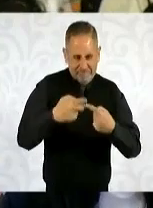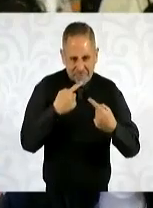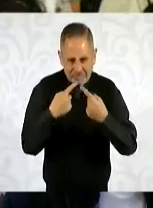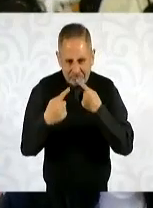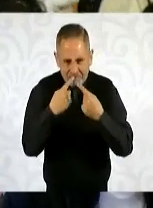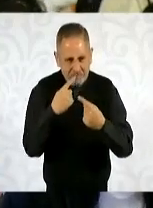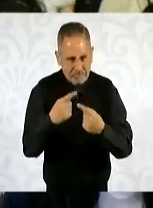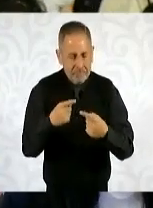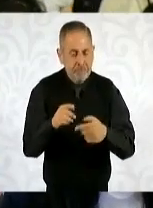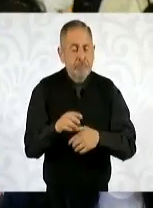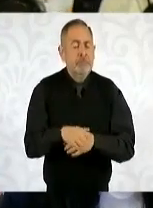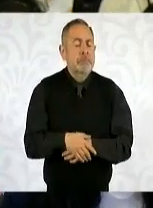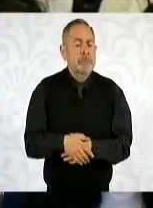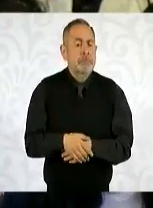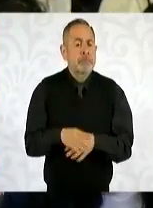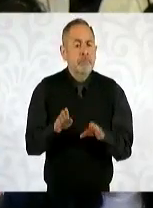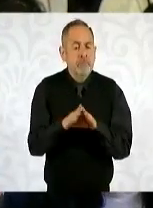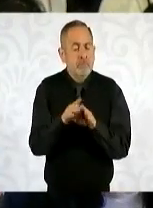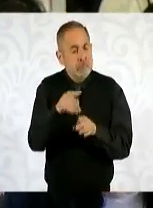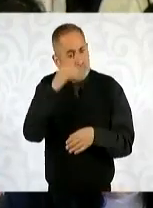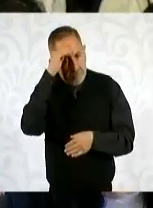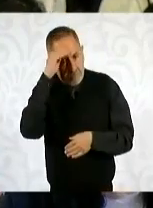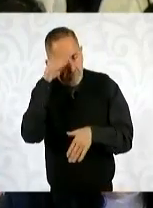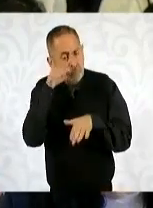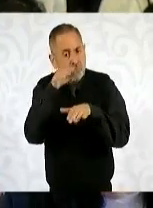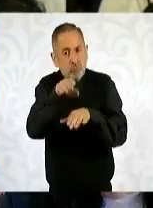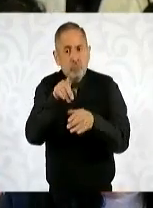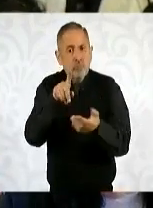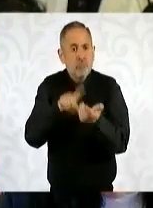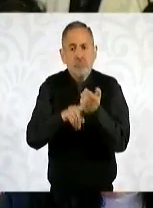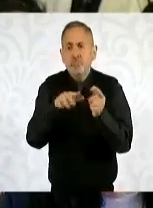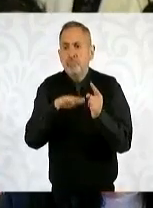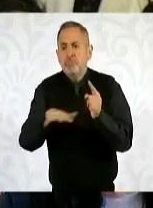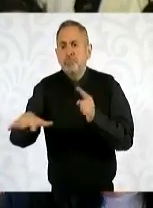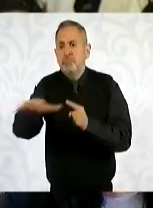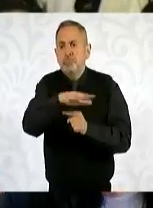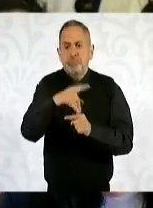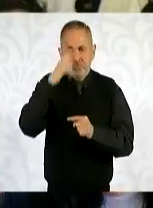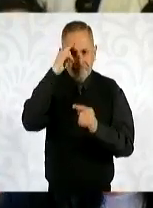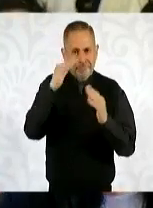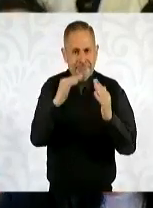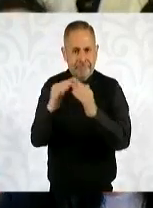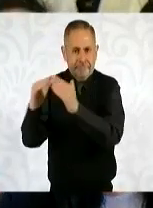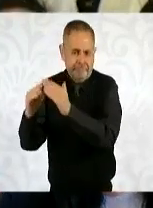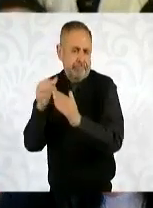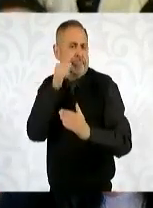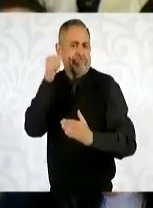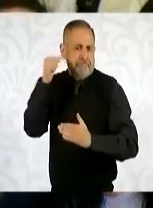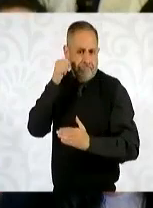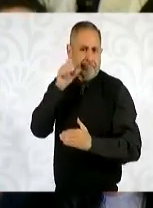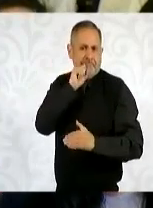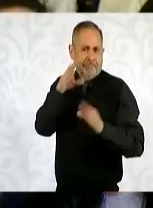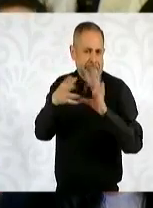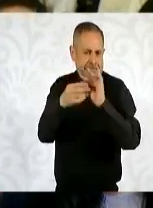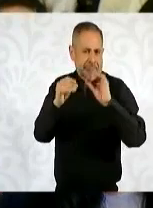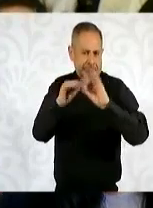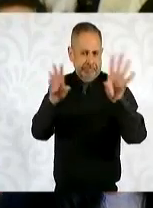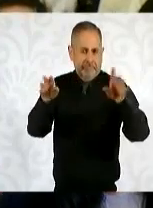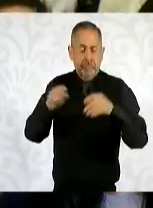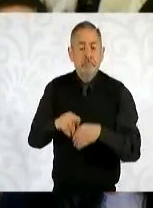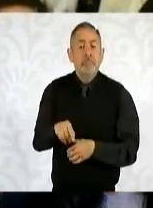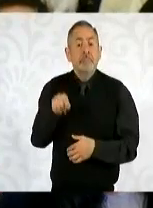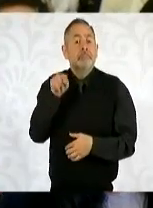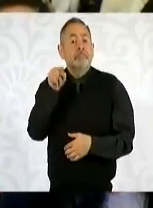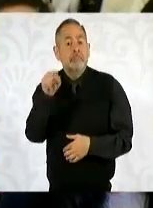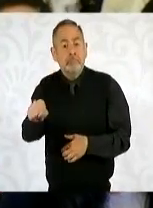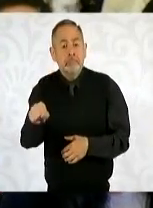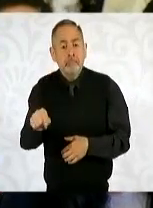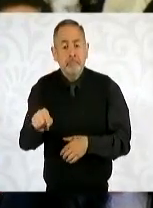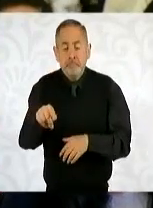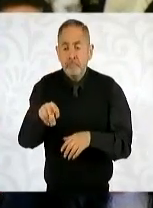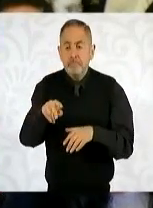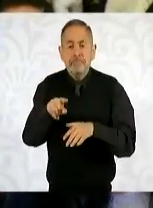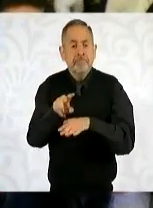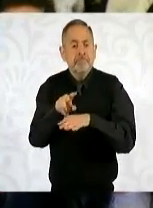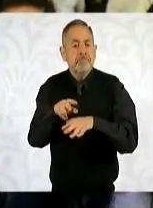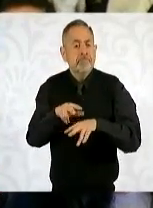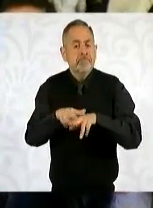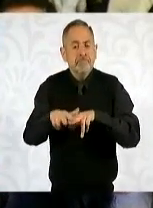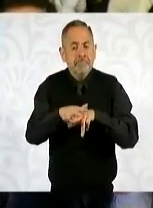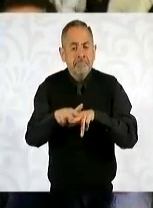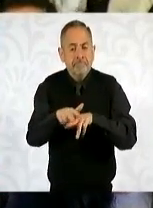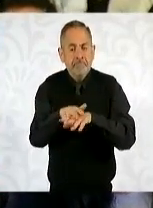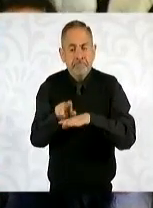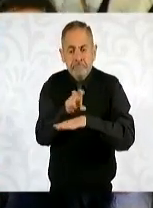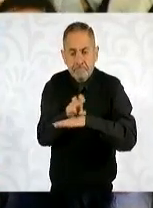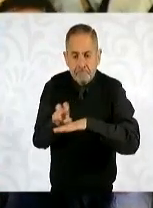considerada las áreas de vivienda, por ejemplo, que ayer también expuso de manera muy explícita, el tema del tren, sobre todo la parte hacia el